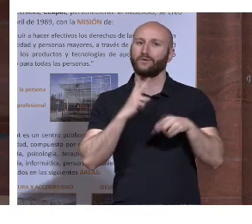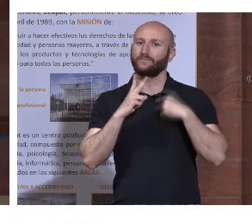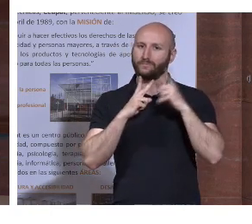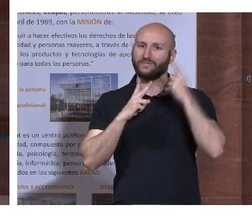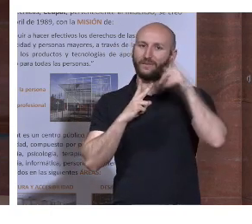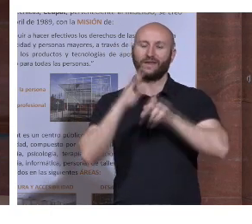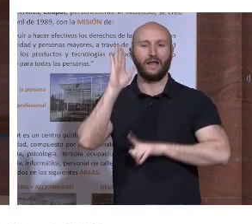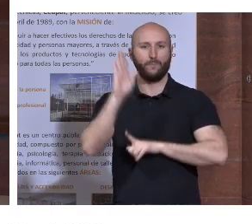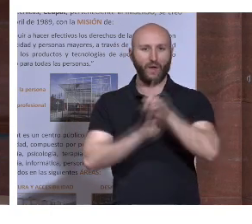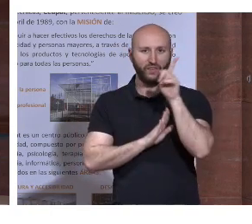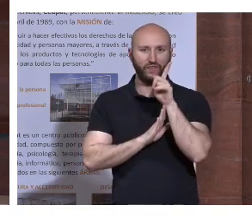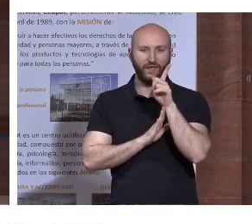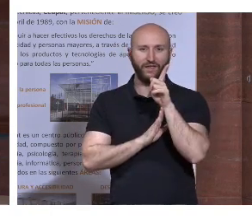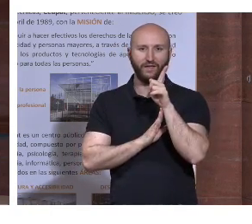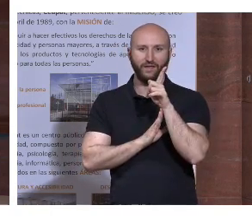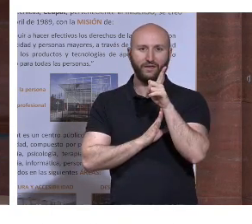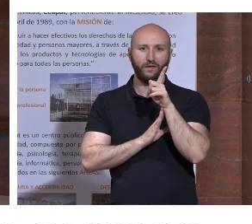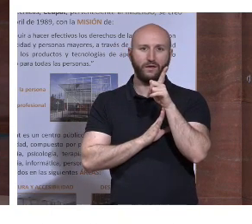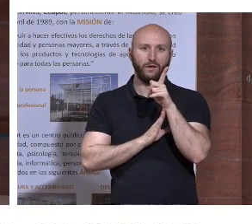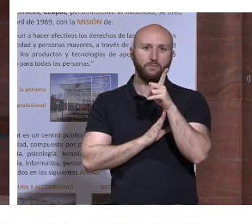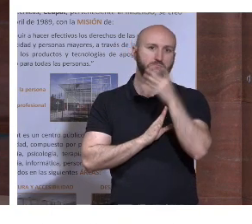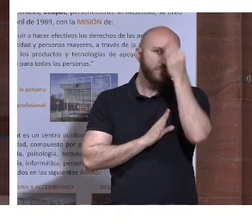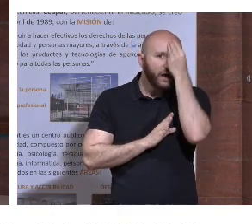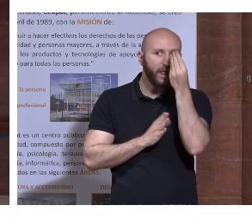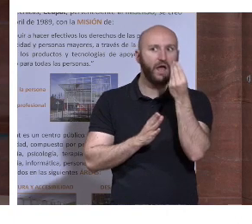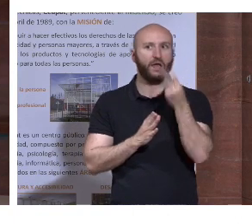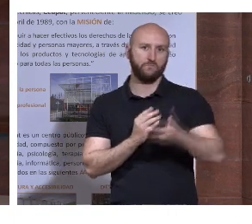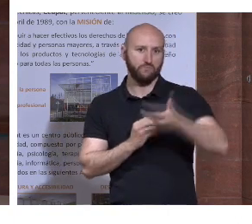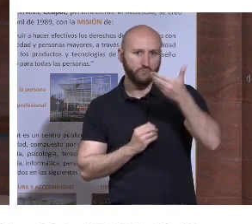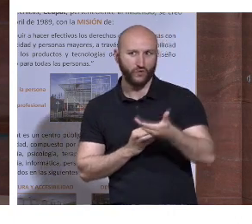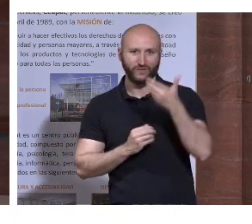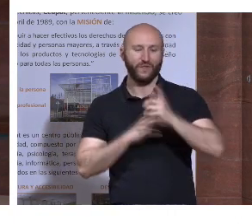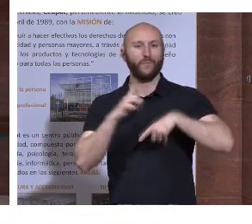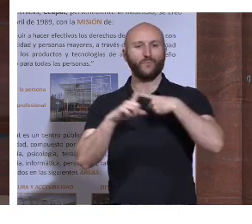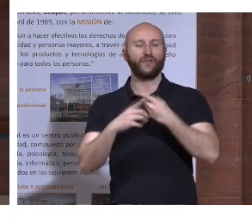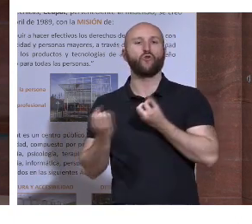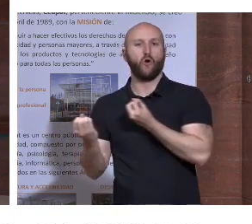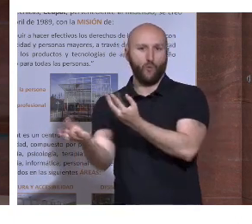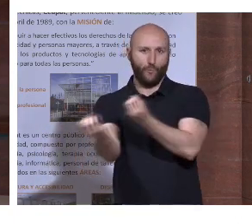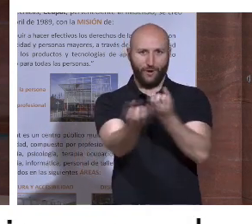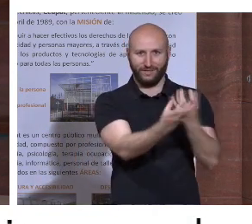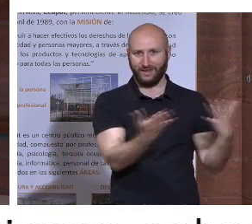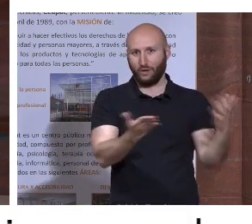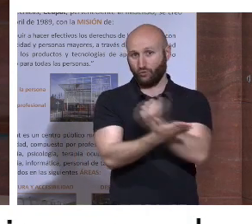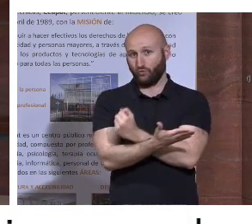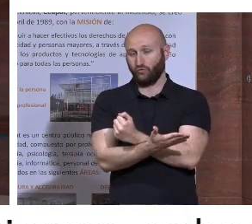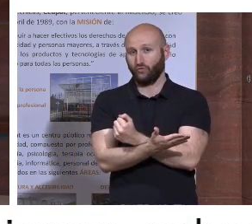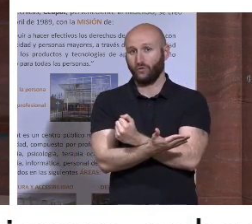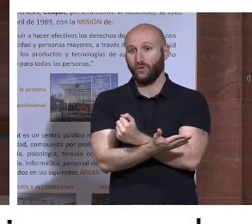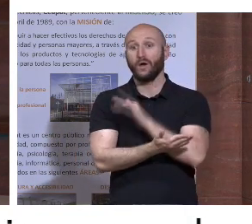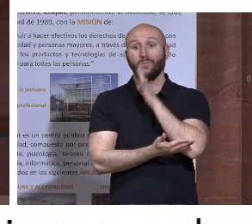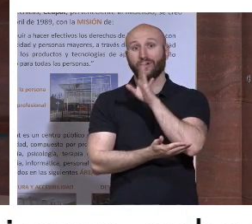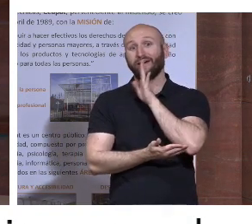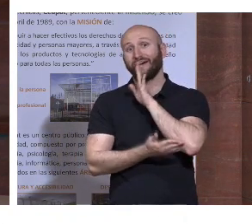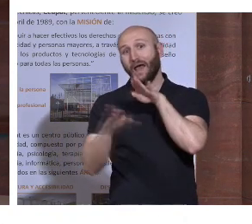avance que quieran considerar y que quieran, sobre todo, compartir con todos nosotros. Porque, como decíamos en la